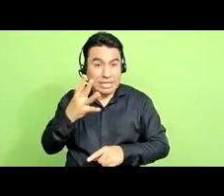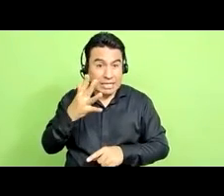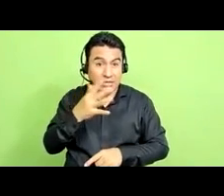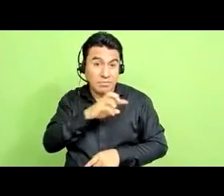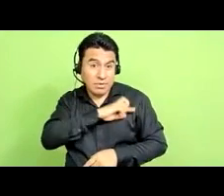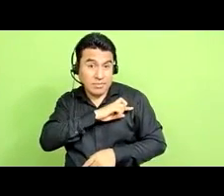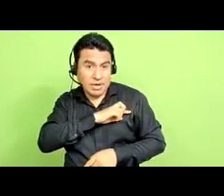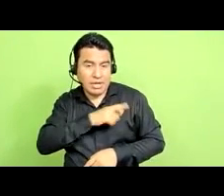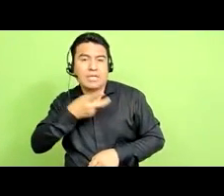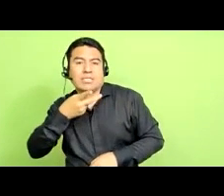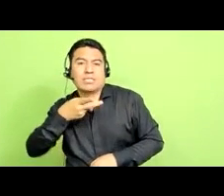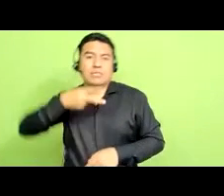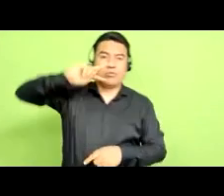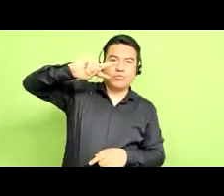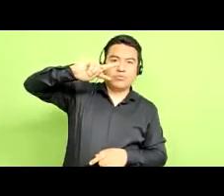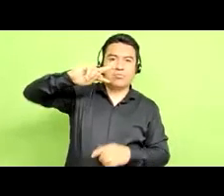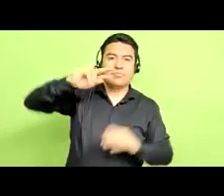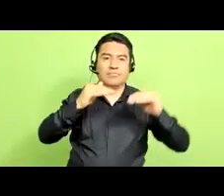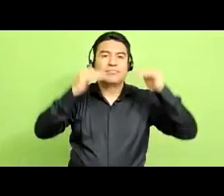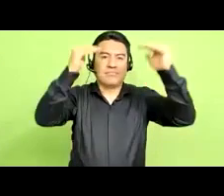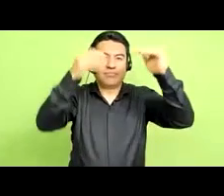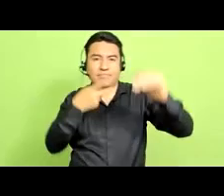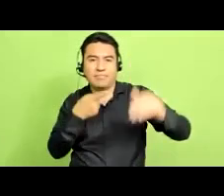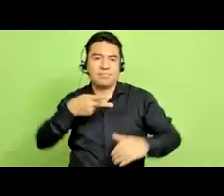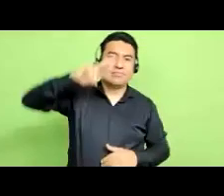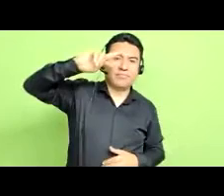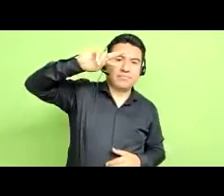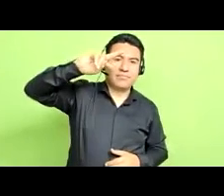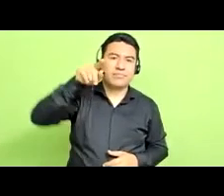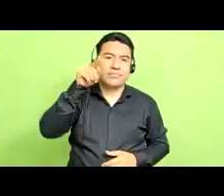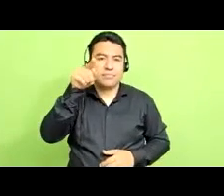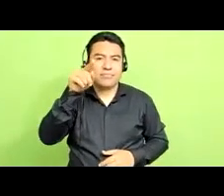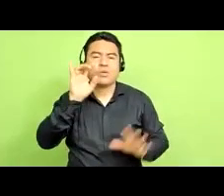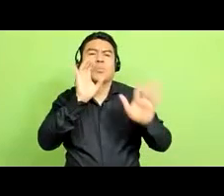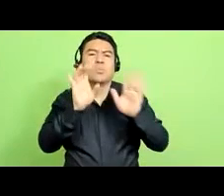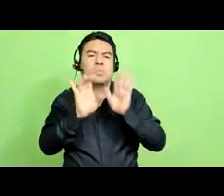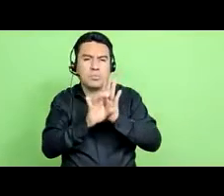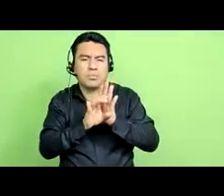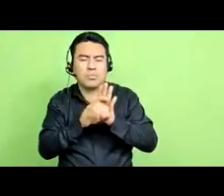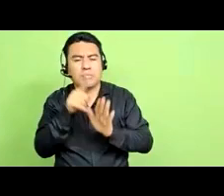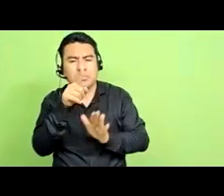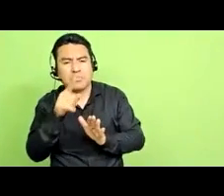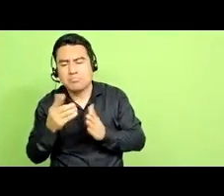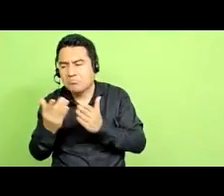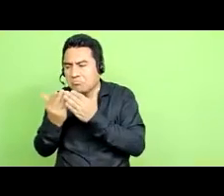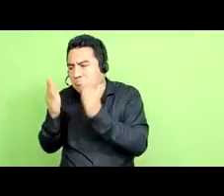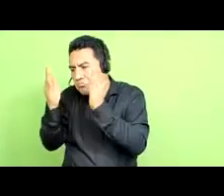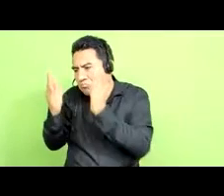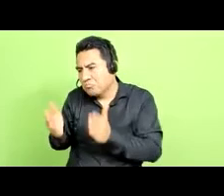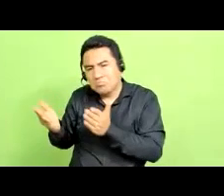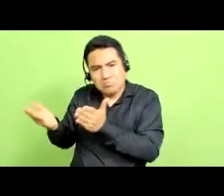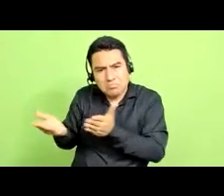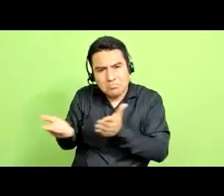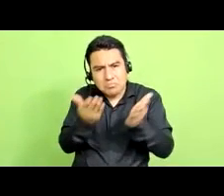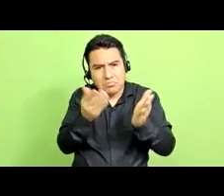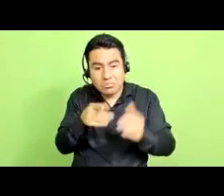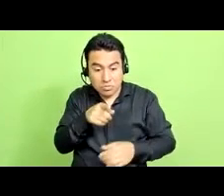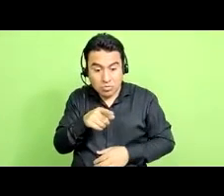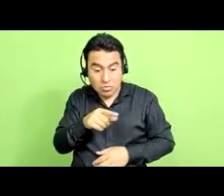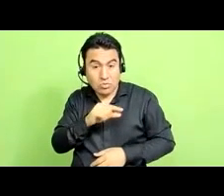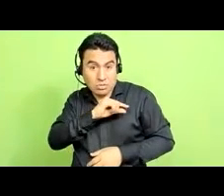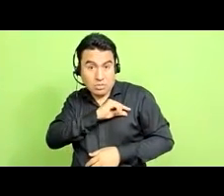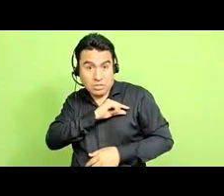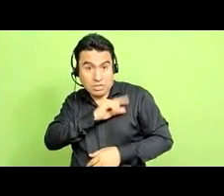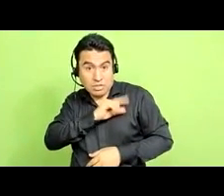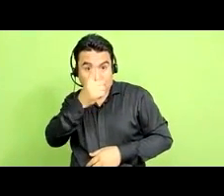ir a un segundo piso entonces lo que suelen hacer es llegar a un consenso por darle prioridad al estudiante el grado que estaba en el segundo piso bajan al